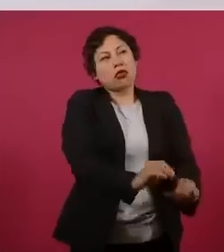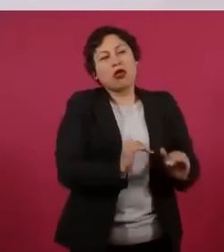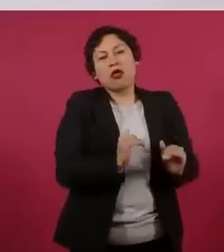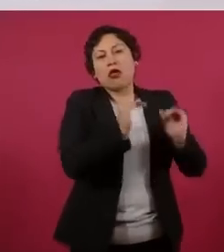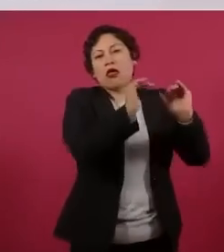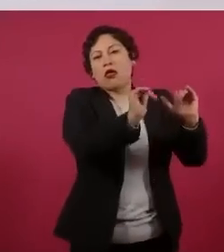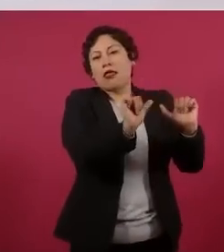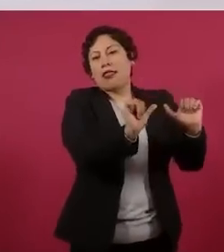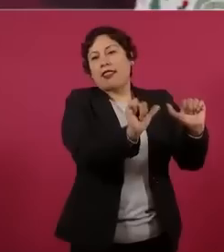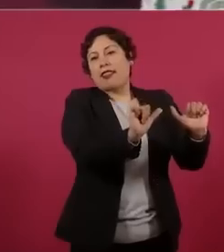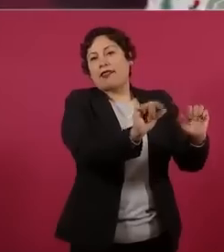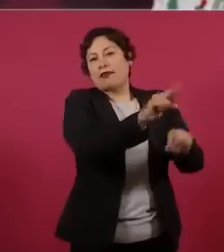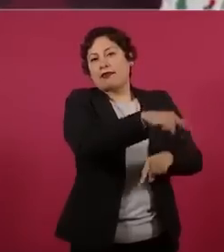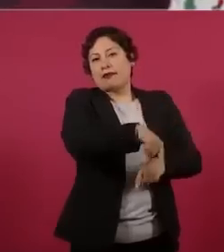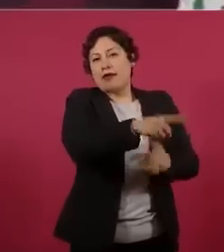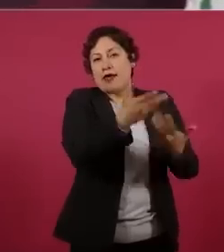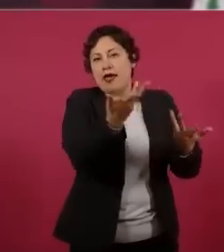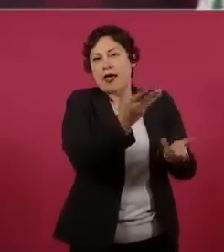¿no?